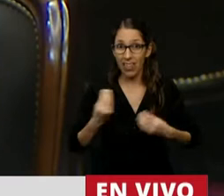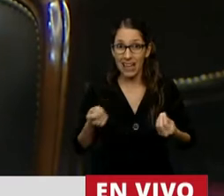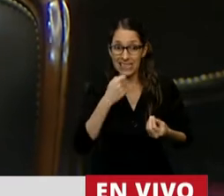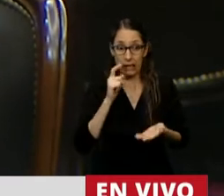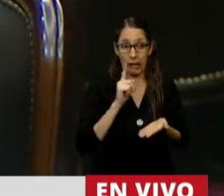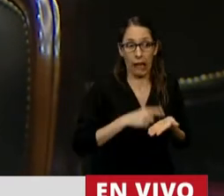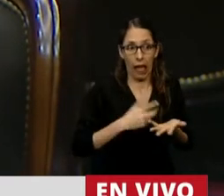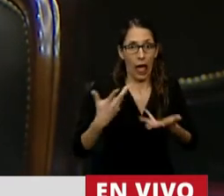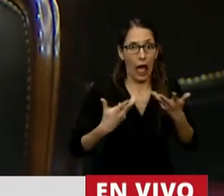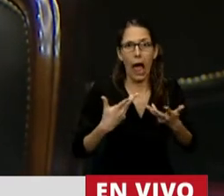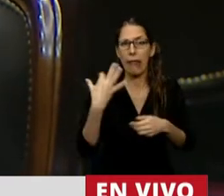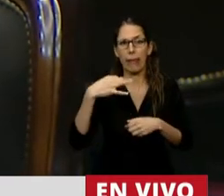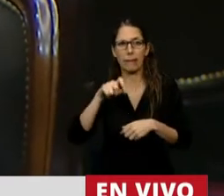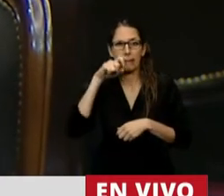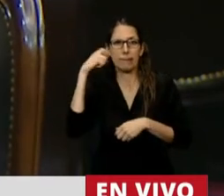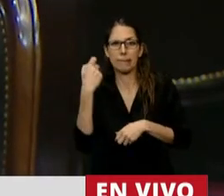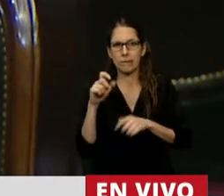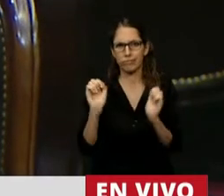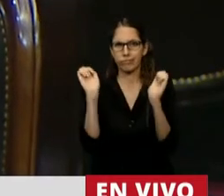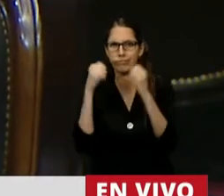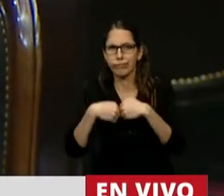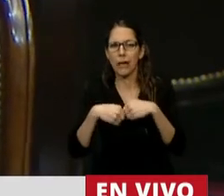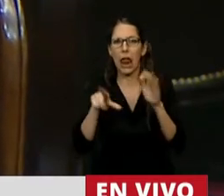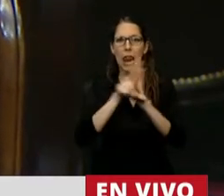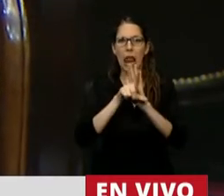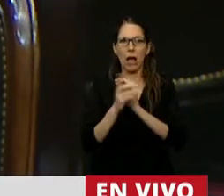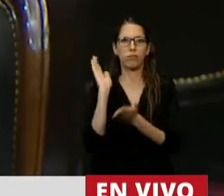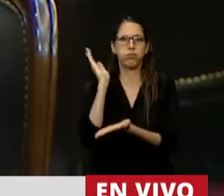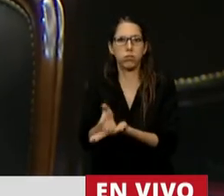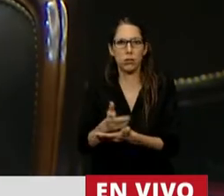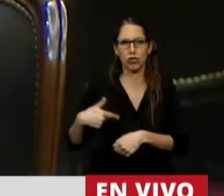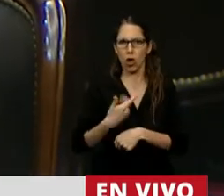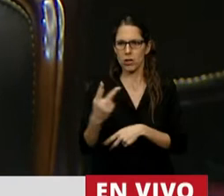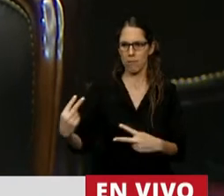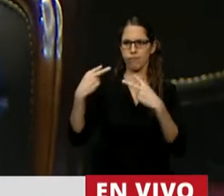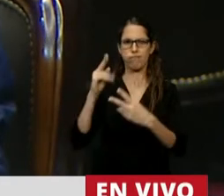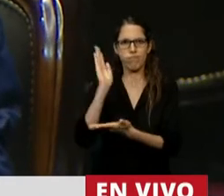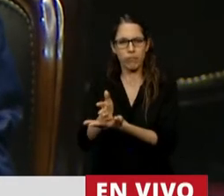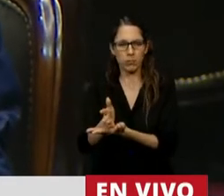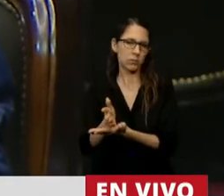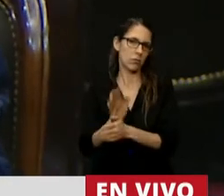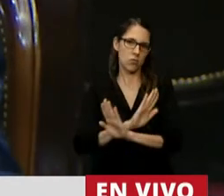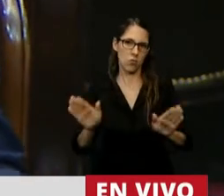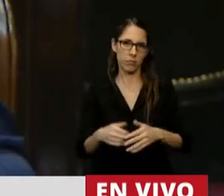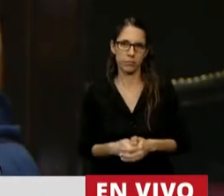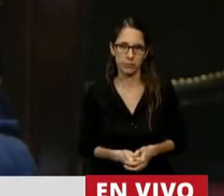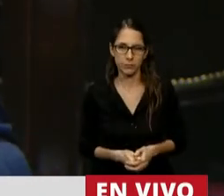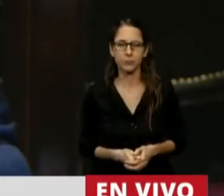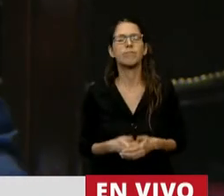vergüenza de la clandestinidad, la ilegalidad y el castigo social. Y es por eso que creo que